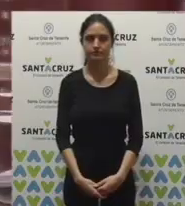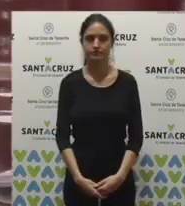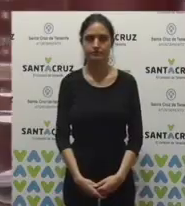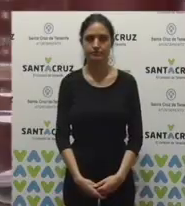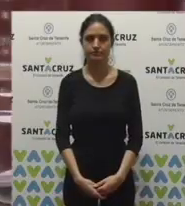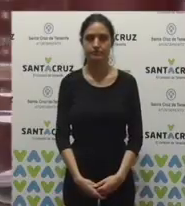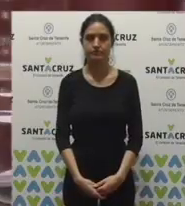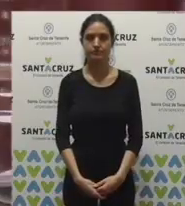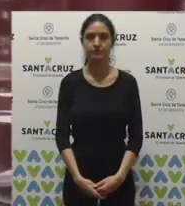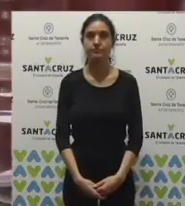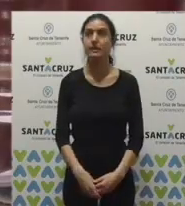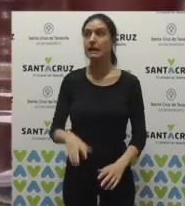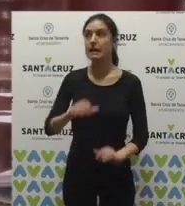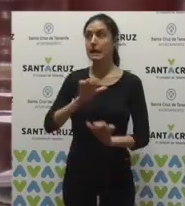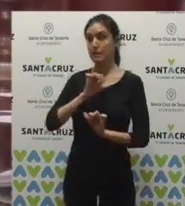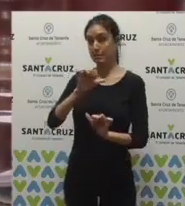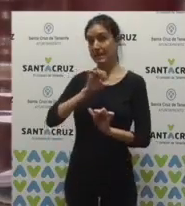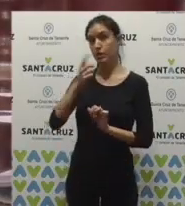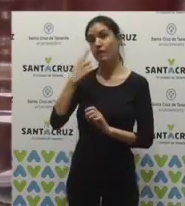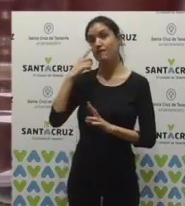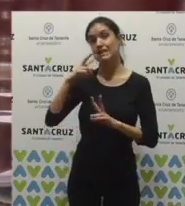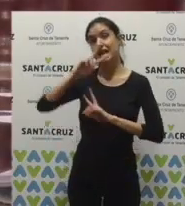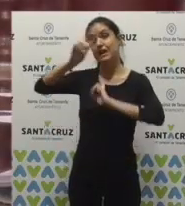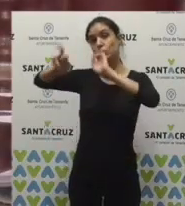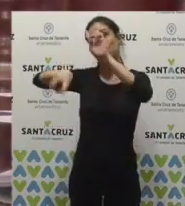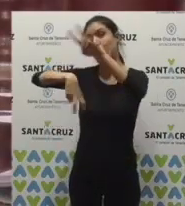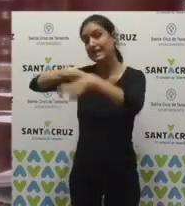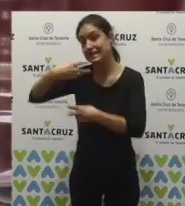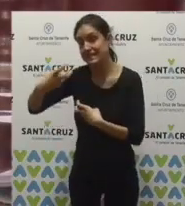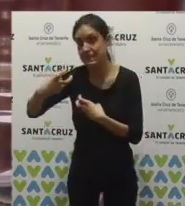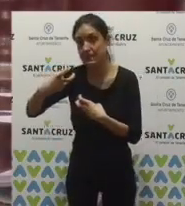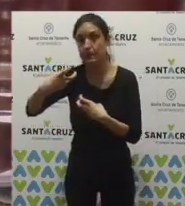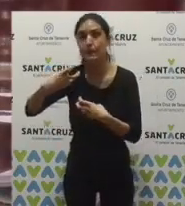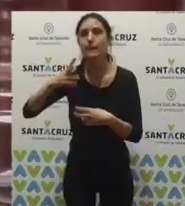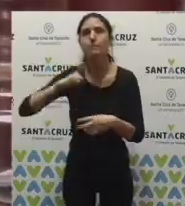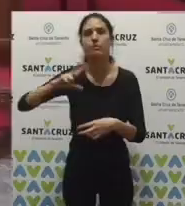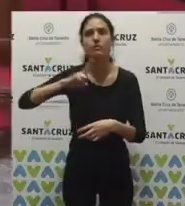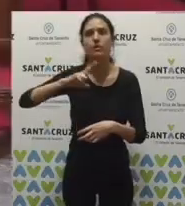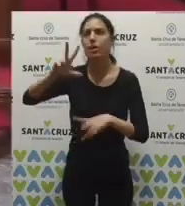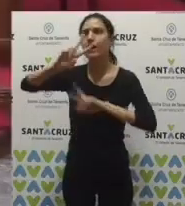para que actualice yo no la escuchamos actualice